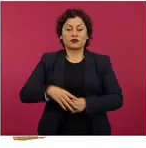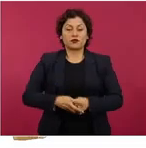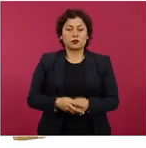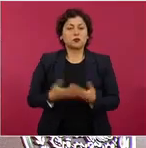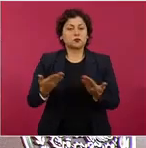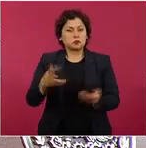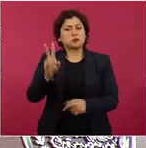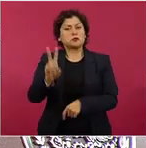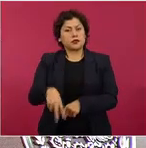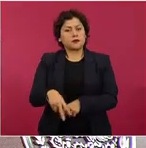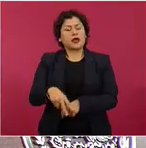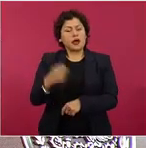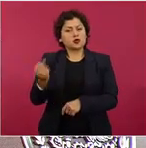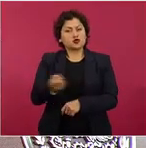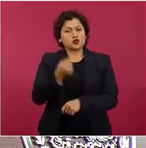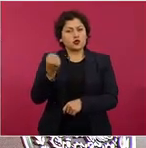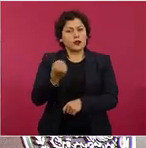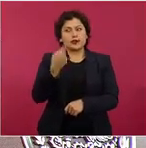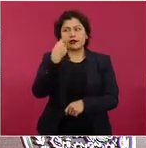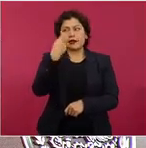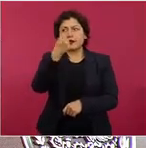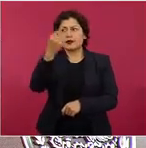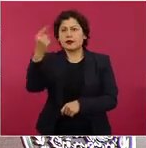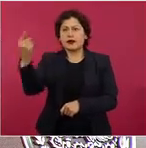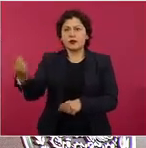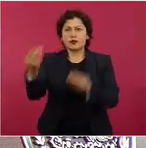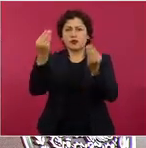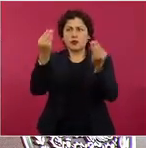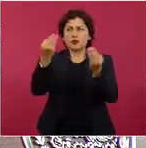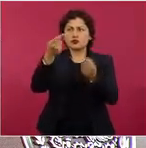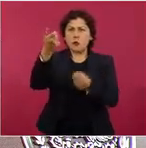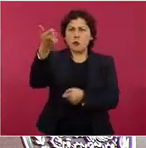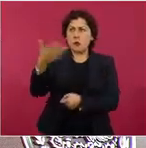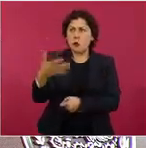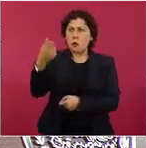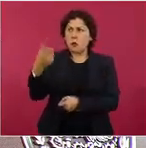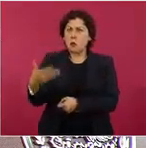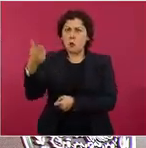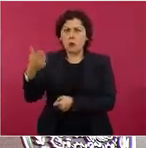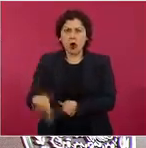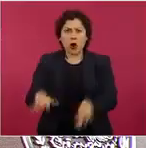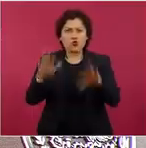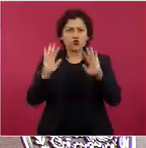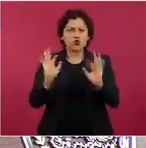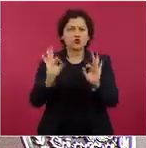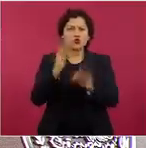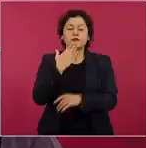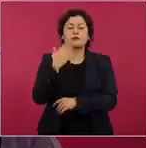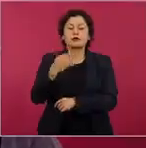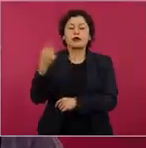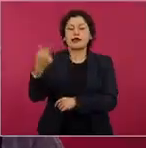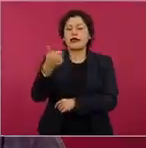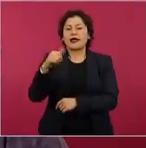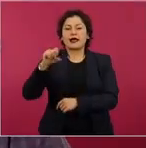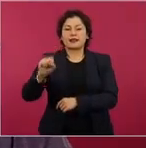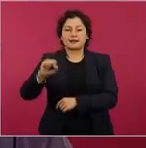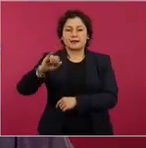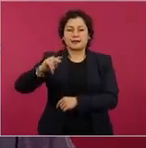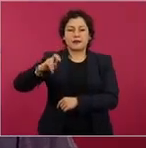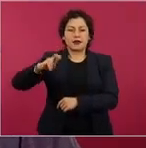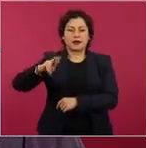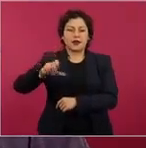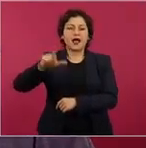encontrando muchos ejemplos que dan por abajo del precio máximo de su región. Gas Imperial en Ezequiel Montes,